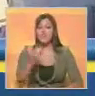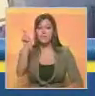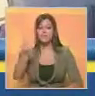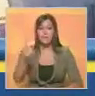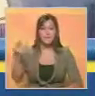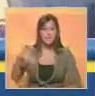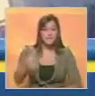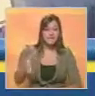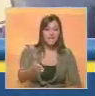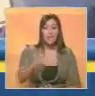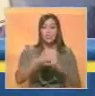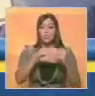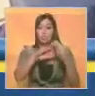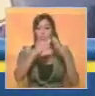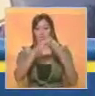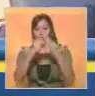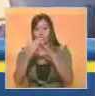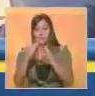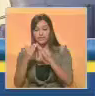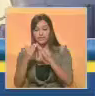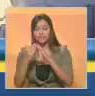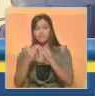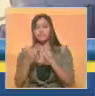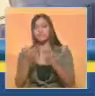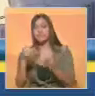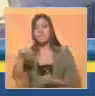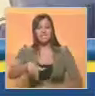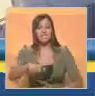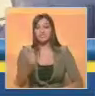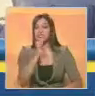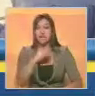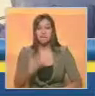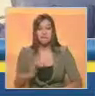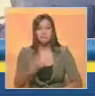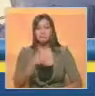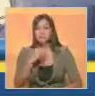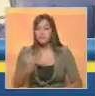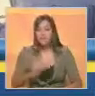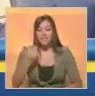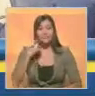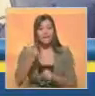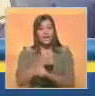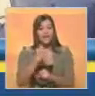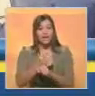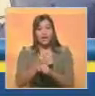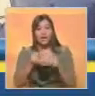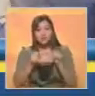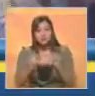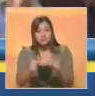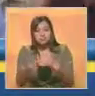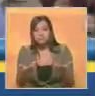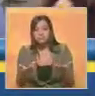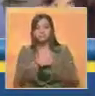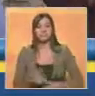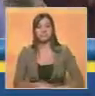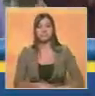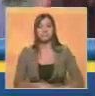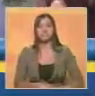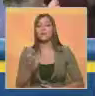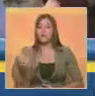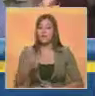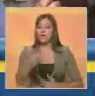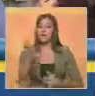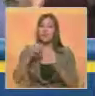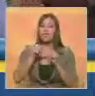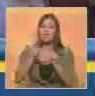y de la comunidad que el puerto no ha tenido el verdadero dragado y mantenimiento para pesquero de esas áreas sigue